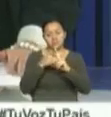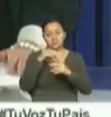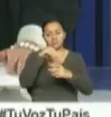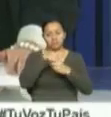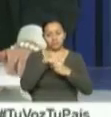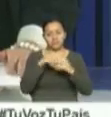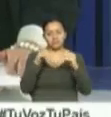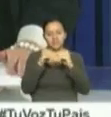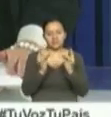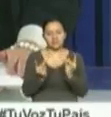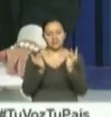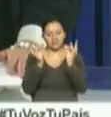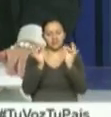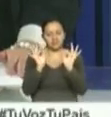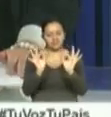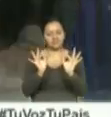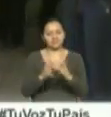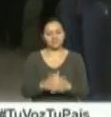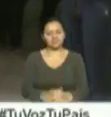por calidad.